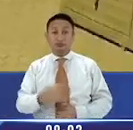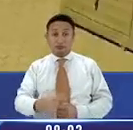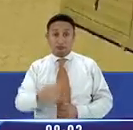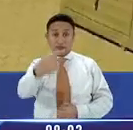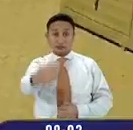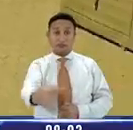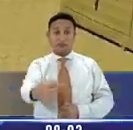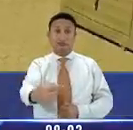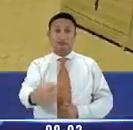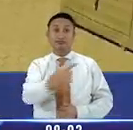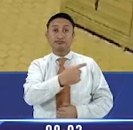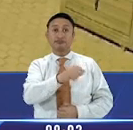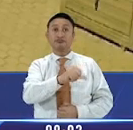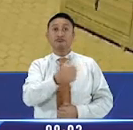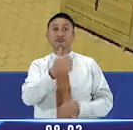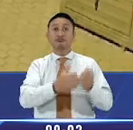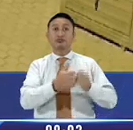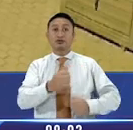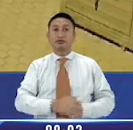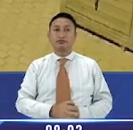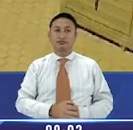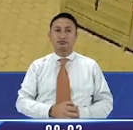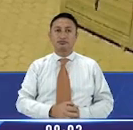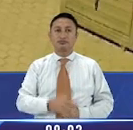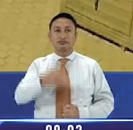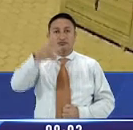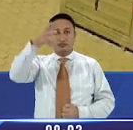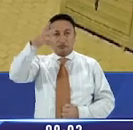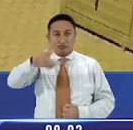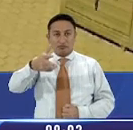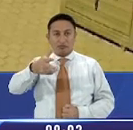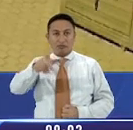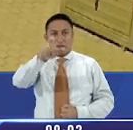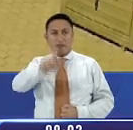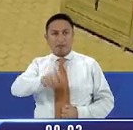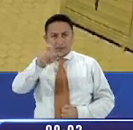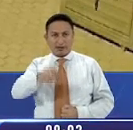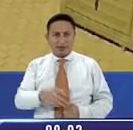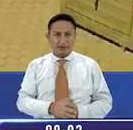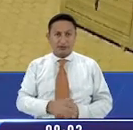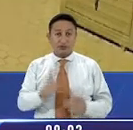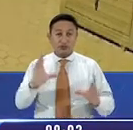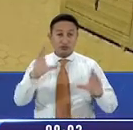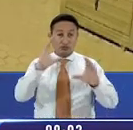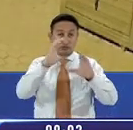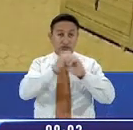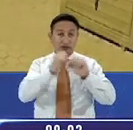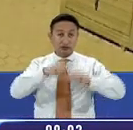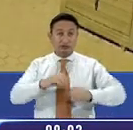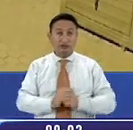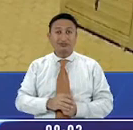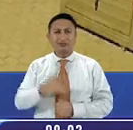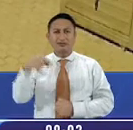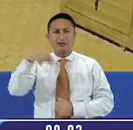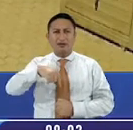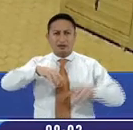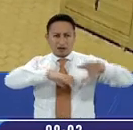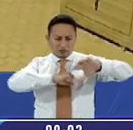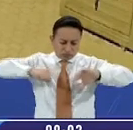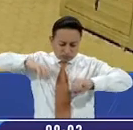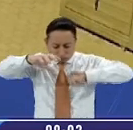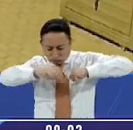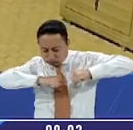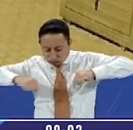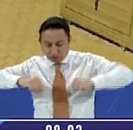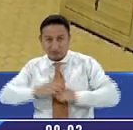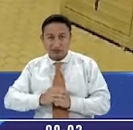cuadra, esta otra novedad. Una cámara registró a un grupo de desconocidos que al caer la noche buscan algo entre la maleza,